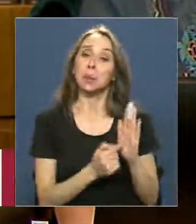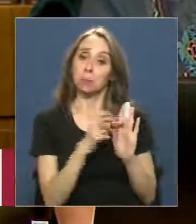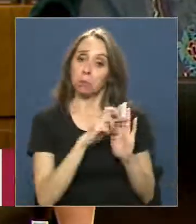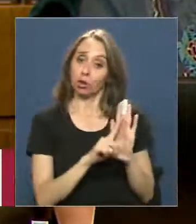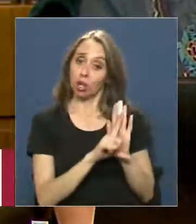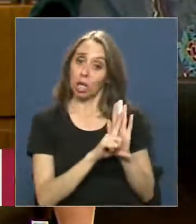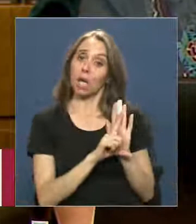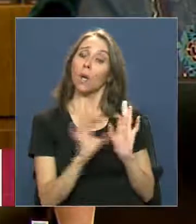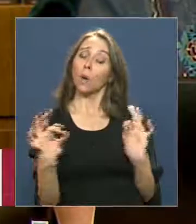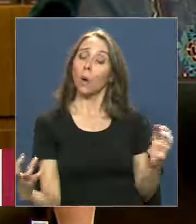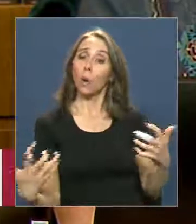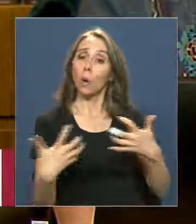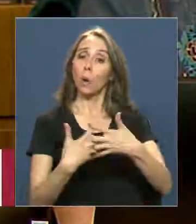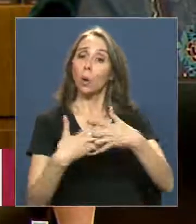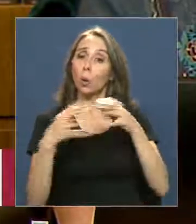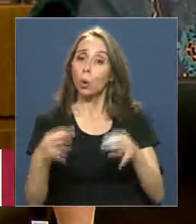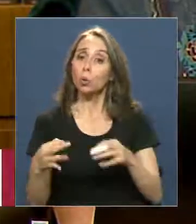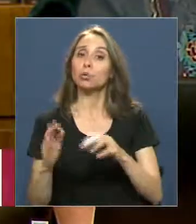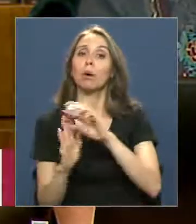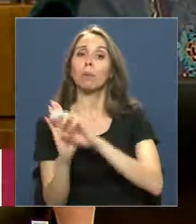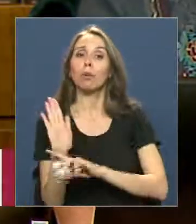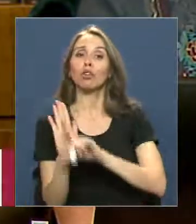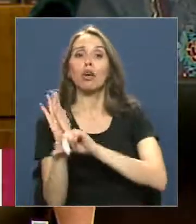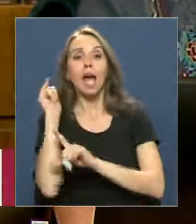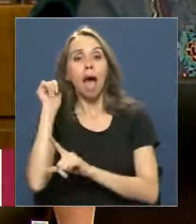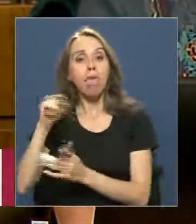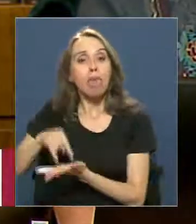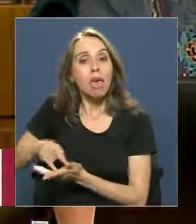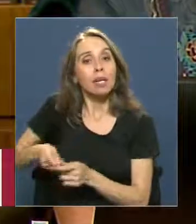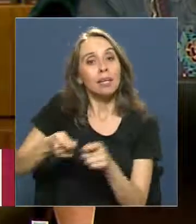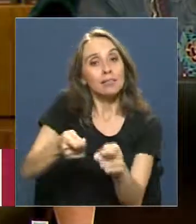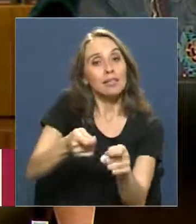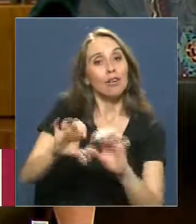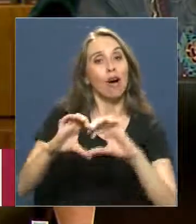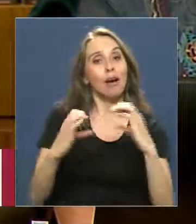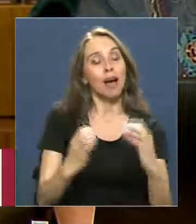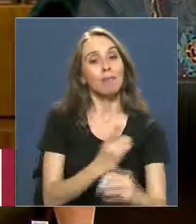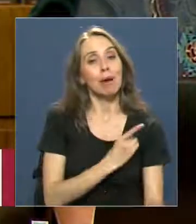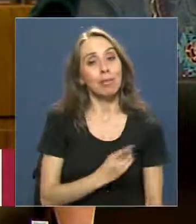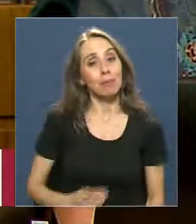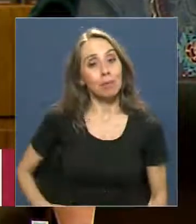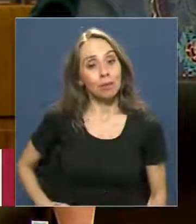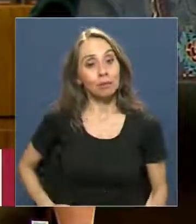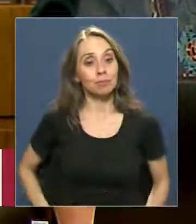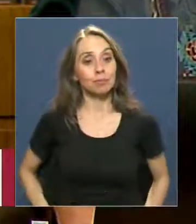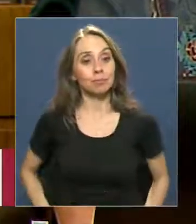totalmente compatible con un proyecto que ayer ingresamos también aquí a la Cámara de Diputados,